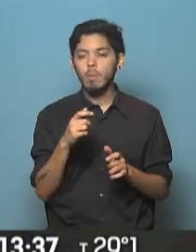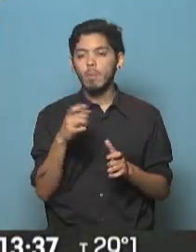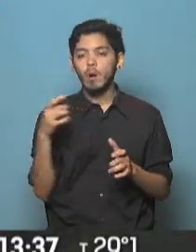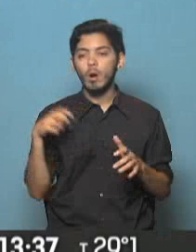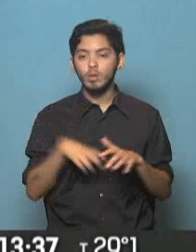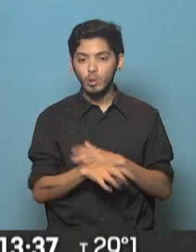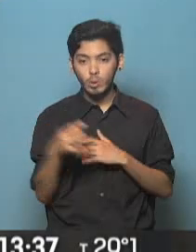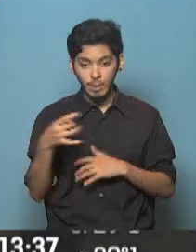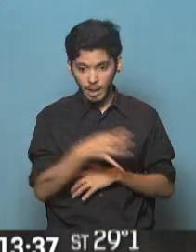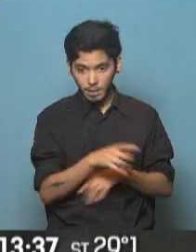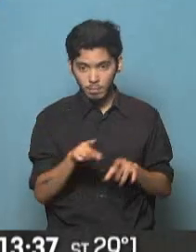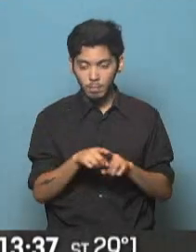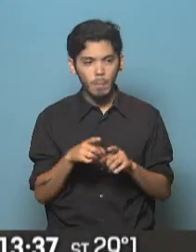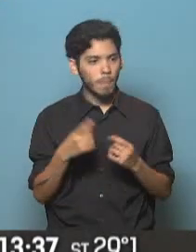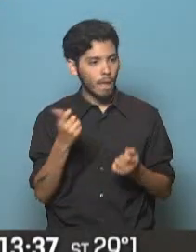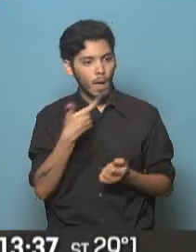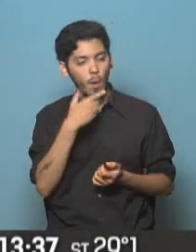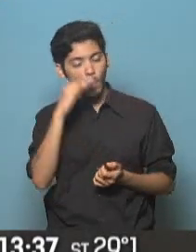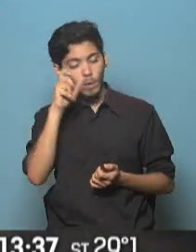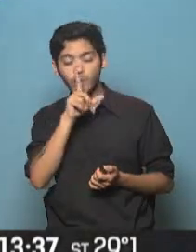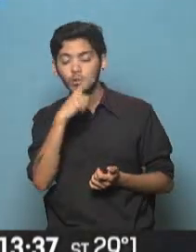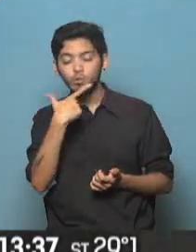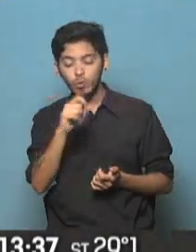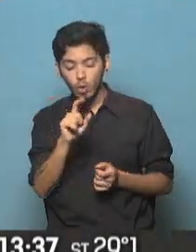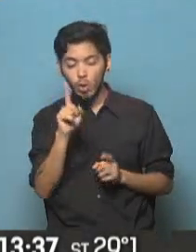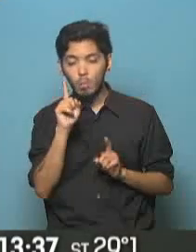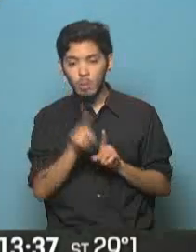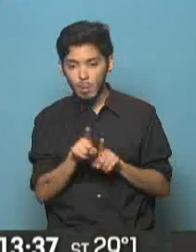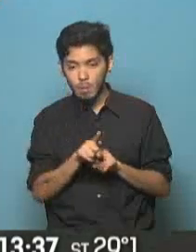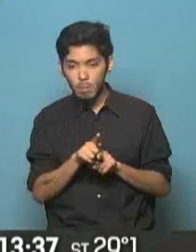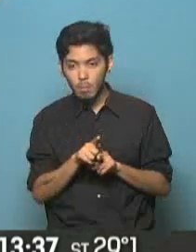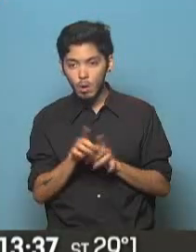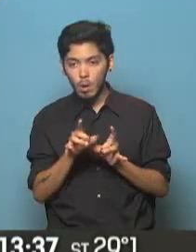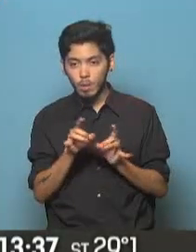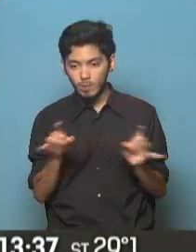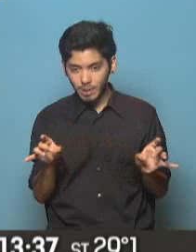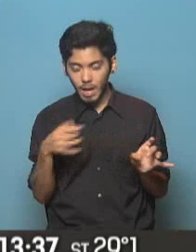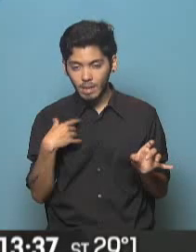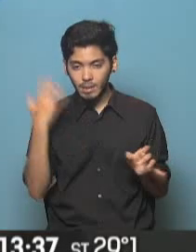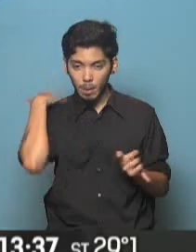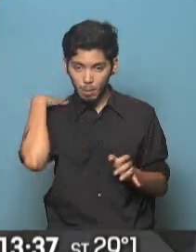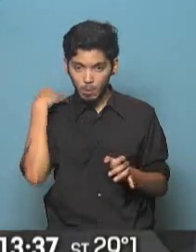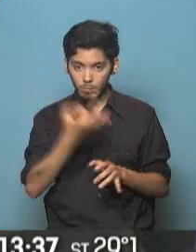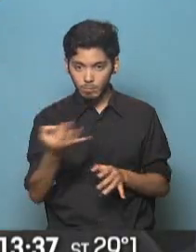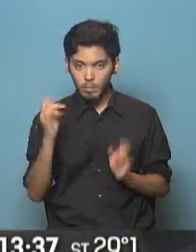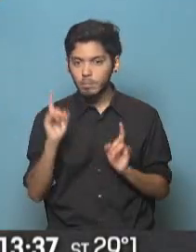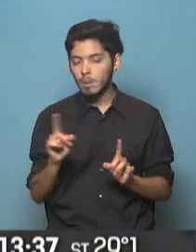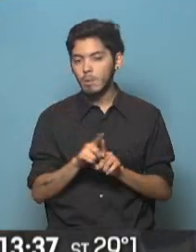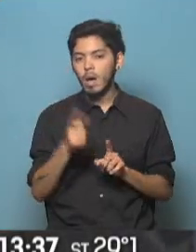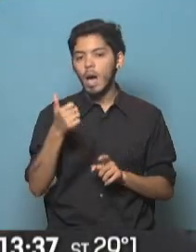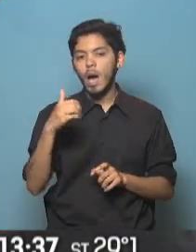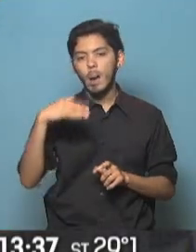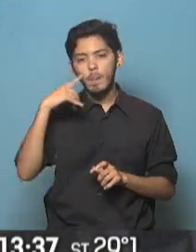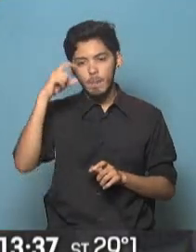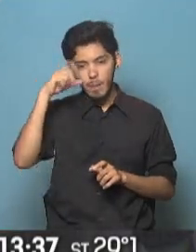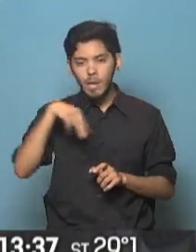del asbesto provoca cáncer de pulmón? Parece que el asbesto se utilizó durante mucho tiempo, el amianto, conocido mundialmente o acá